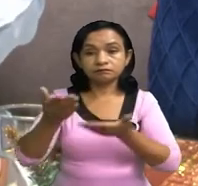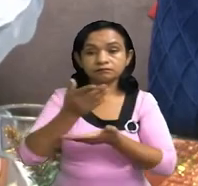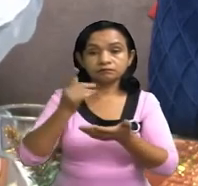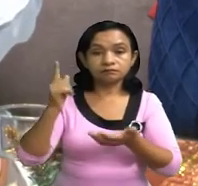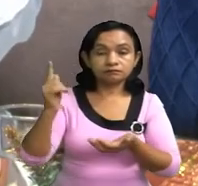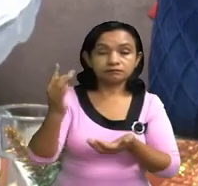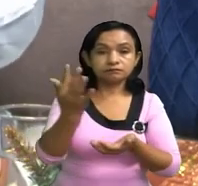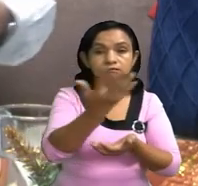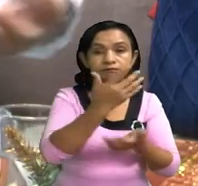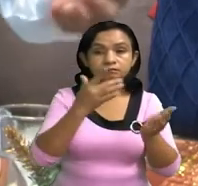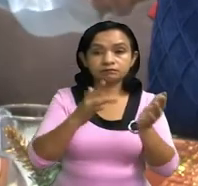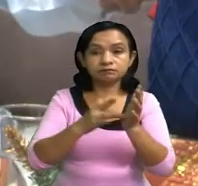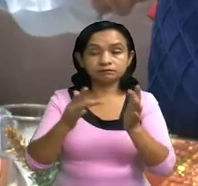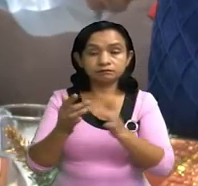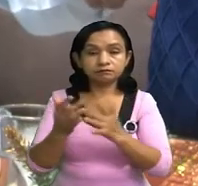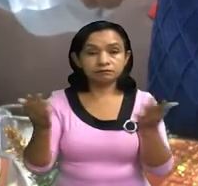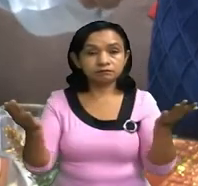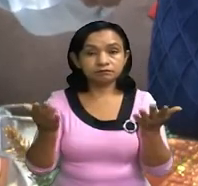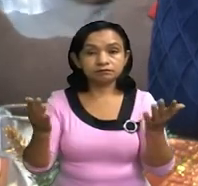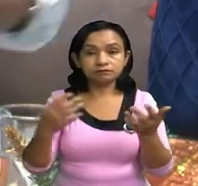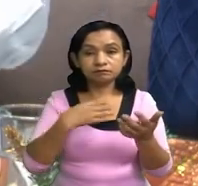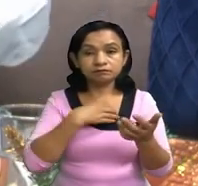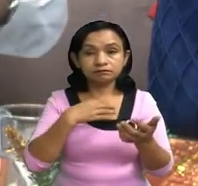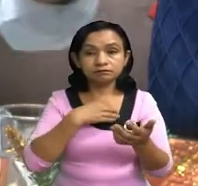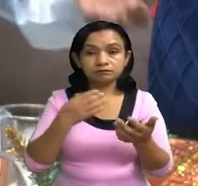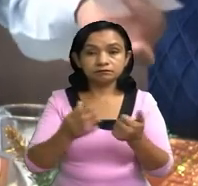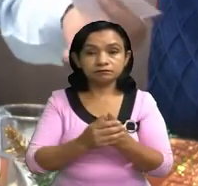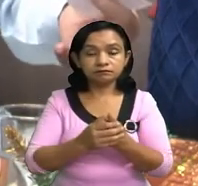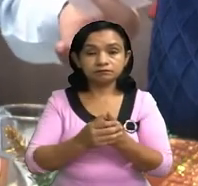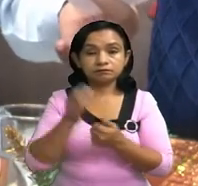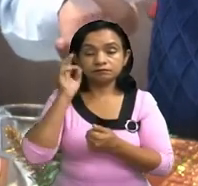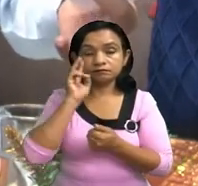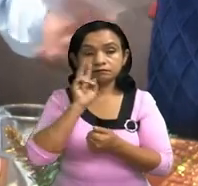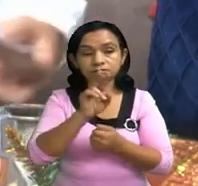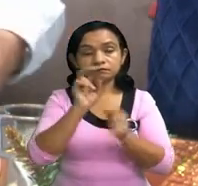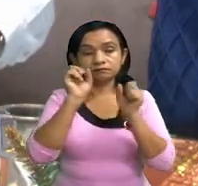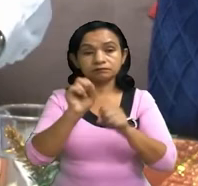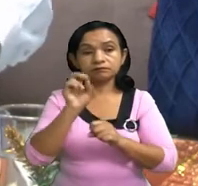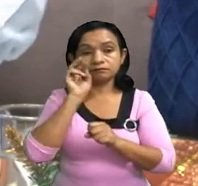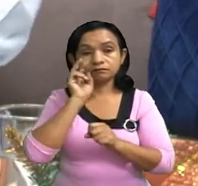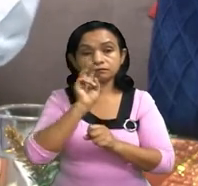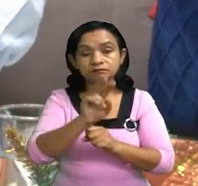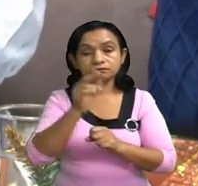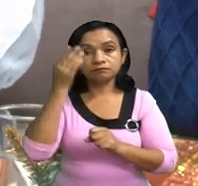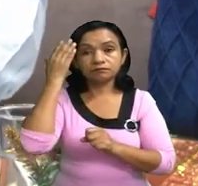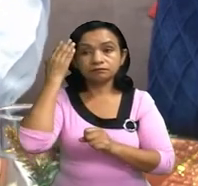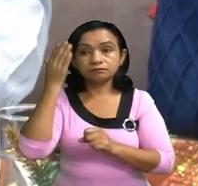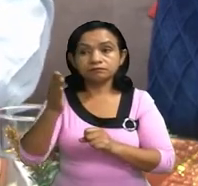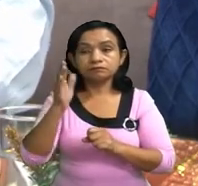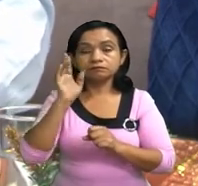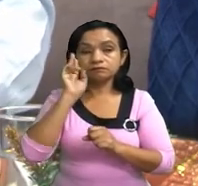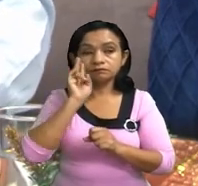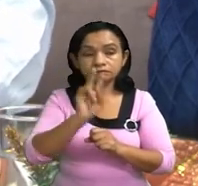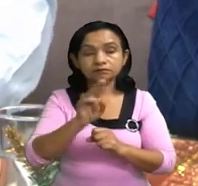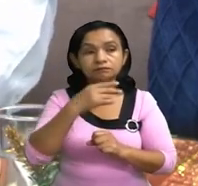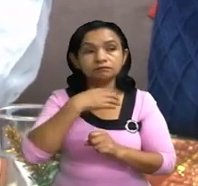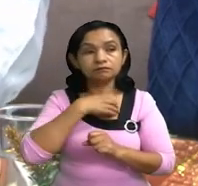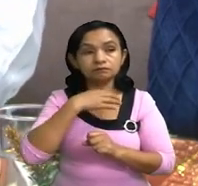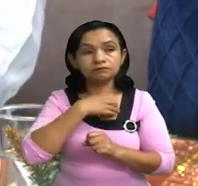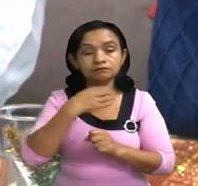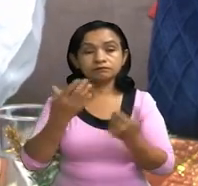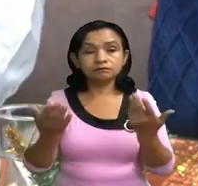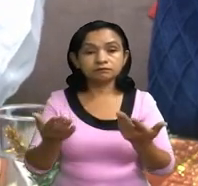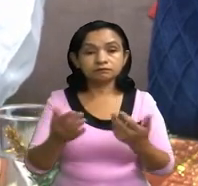son cristianos, y a nosotros ahí somos visibles, pero también sabemos que somos visibles para ellos, porque si